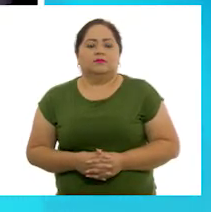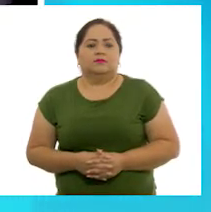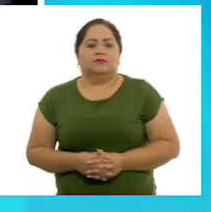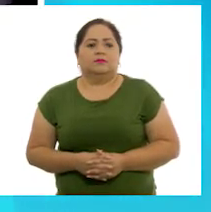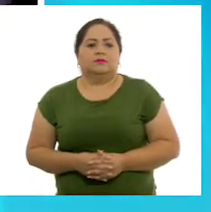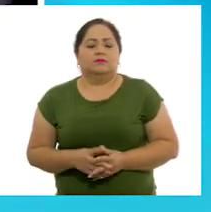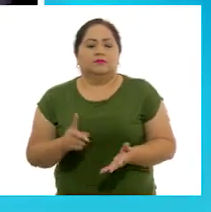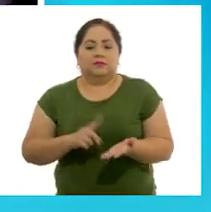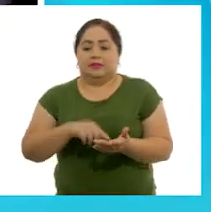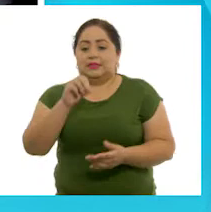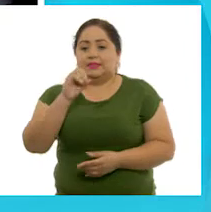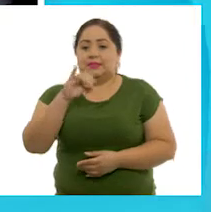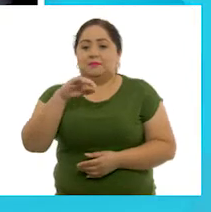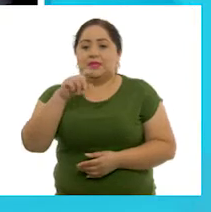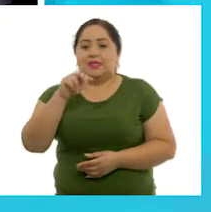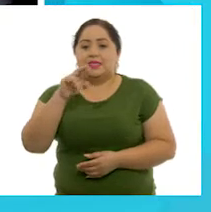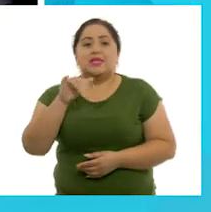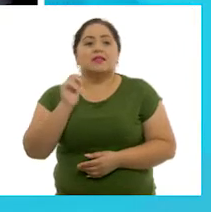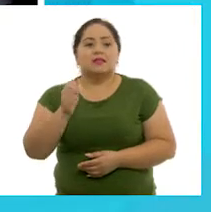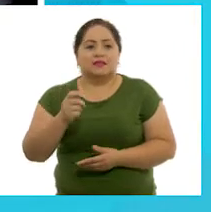La simetría.